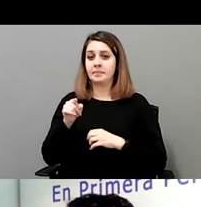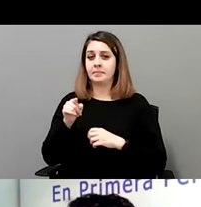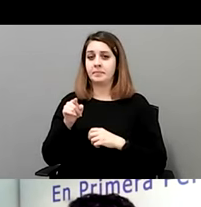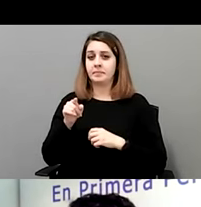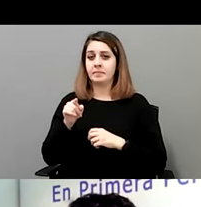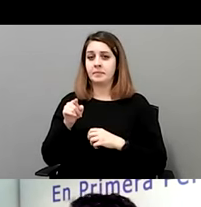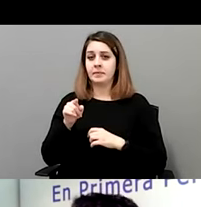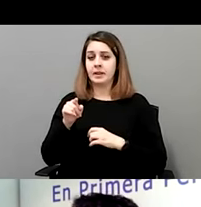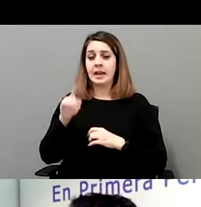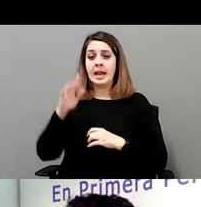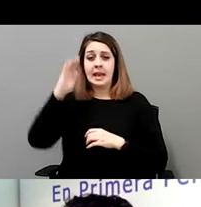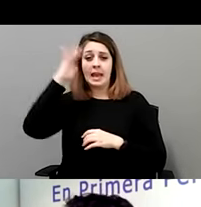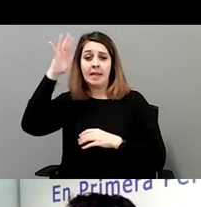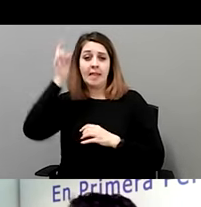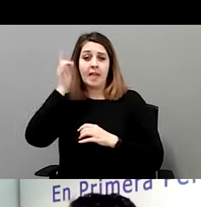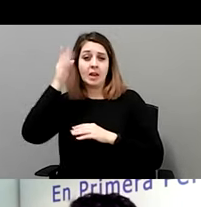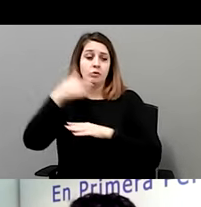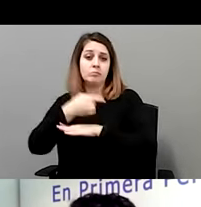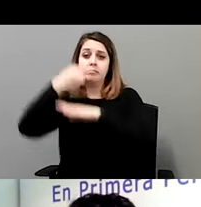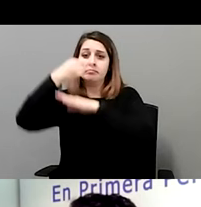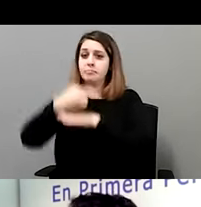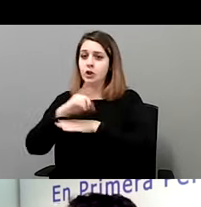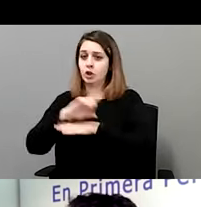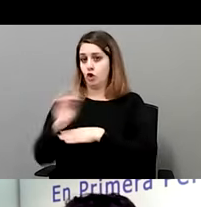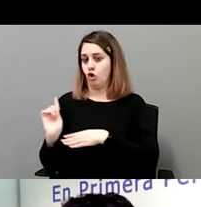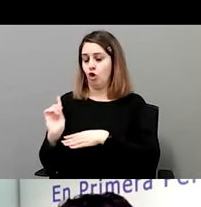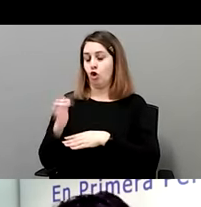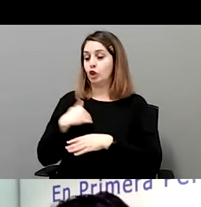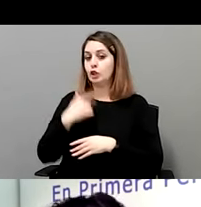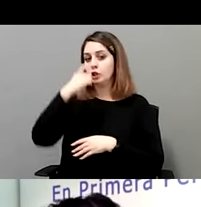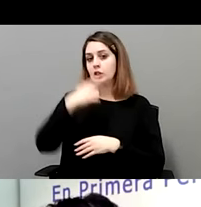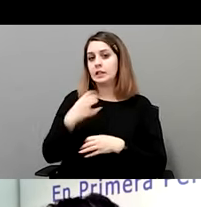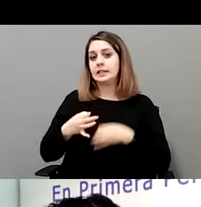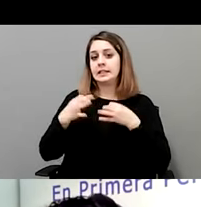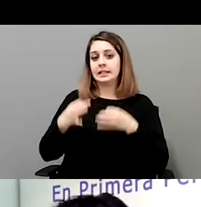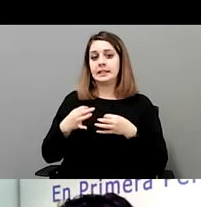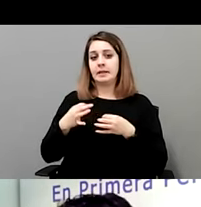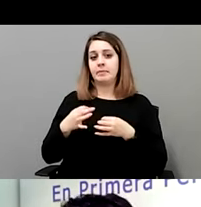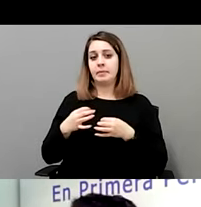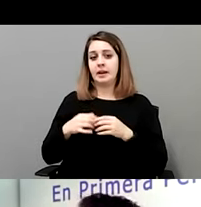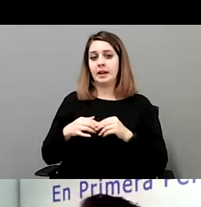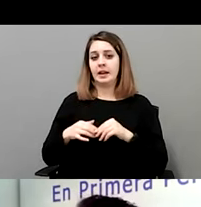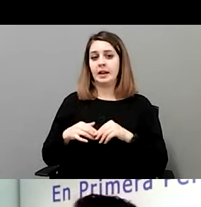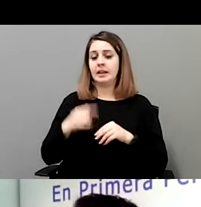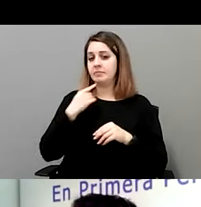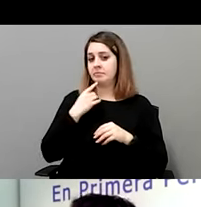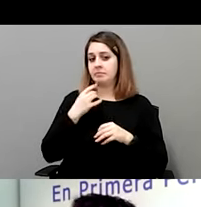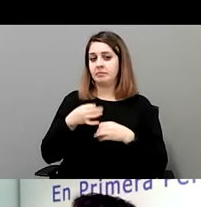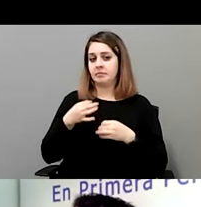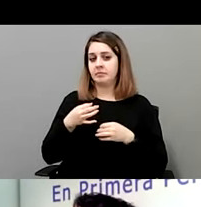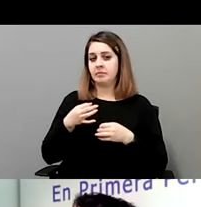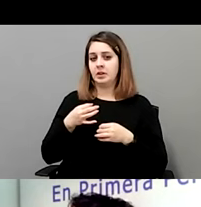sus propias ideas, ¿no? Yo, como yo siempre, no soy buena, yo soy